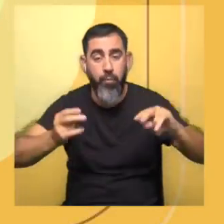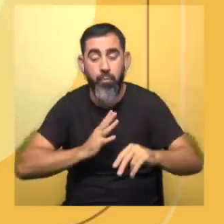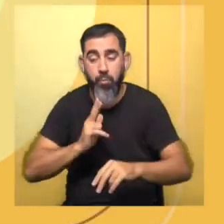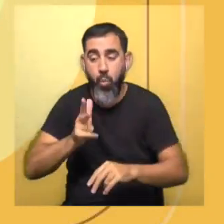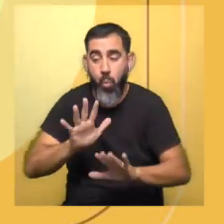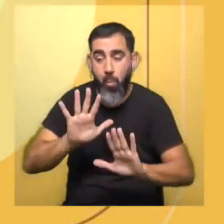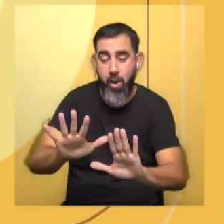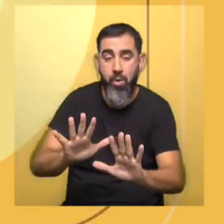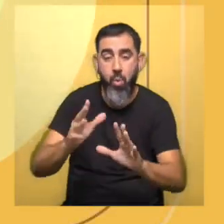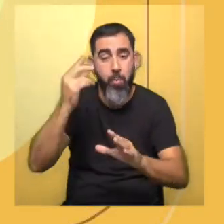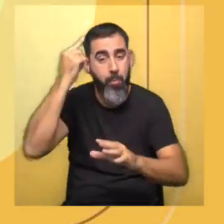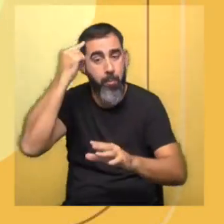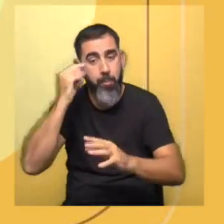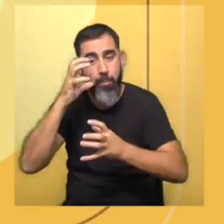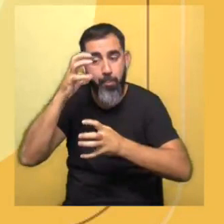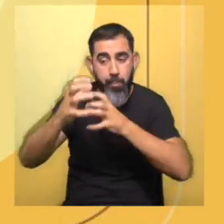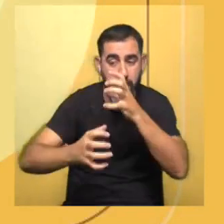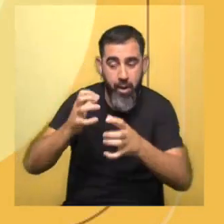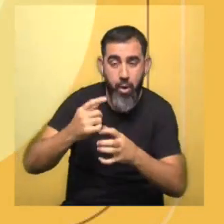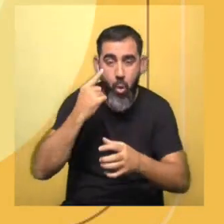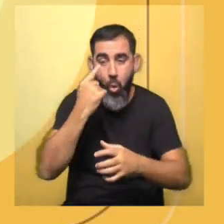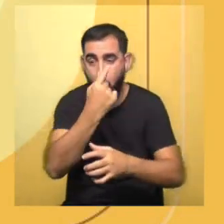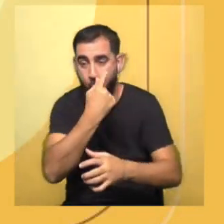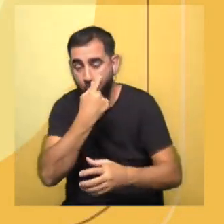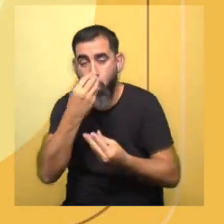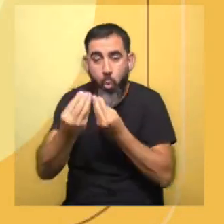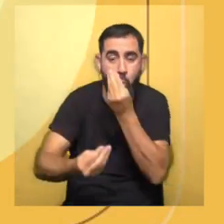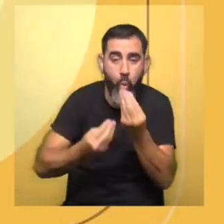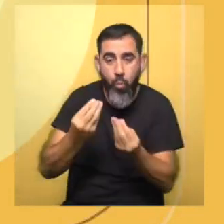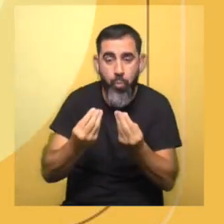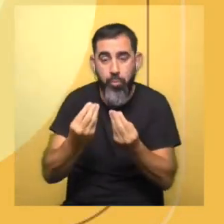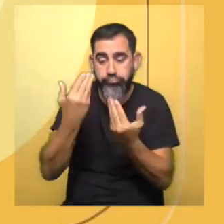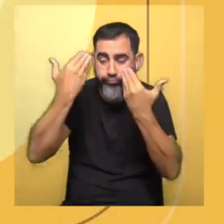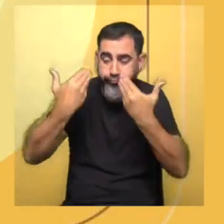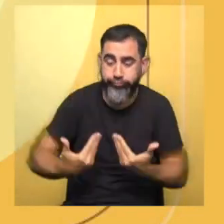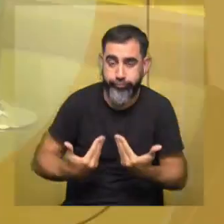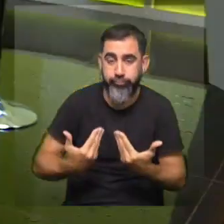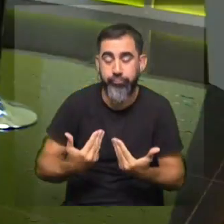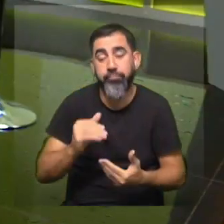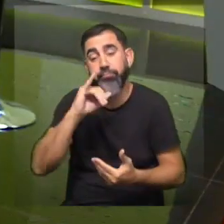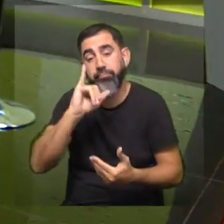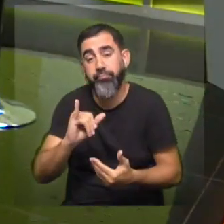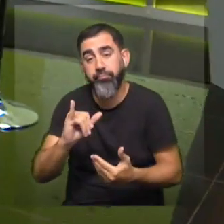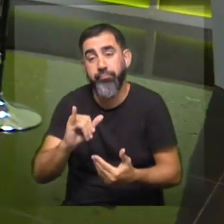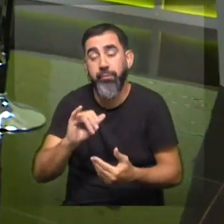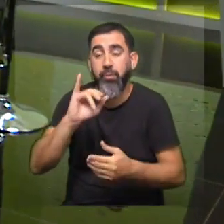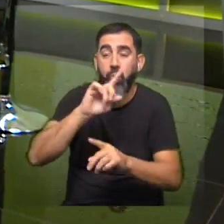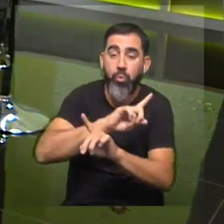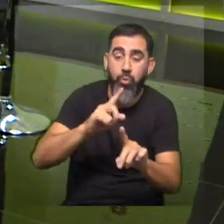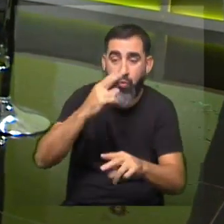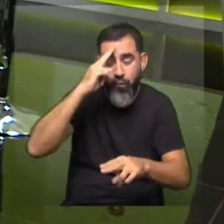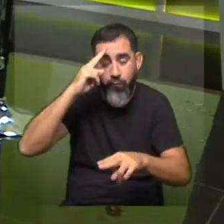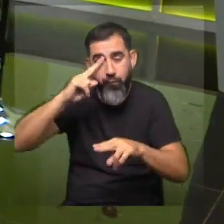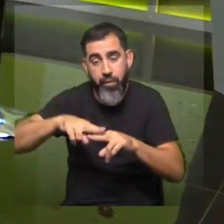nos dice qué color de pelo tenemos, qué ojos, cómo somos, como nuestra personalidad, si tenemos la predisposición o no a una